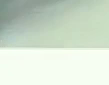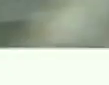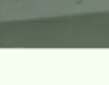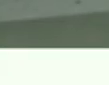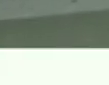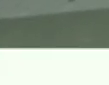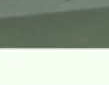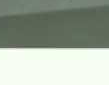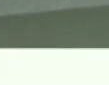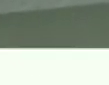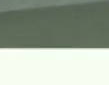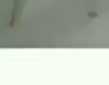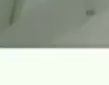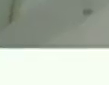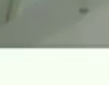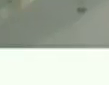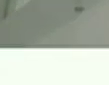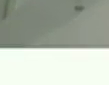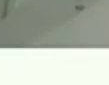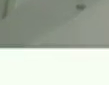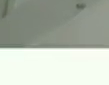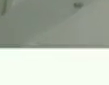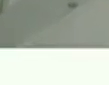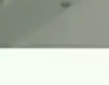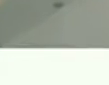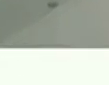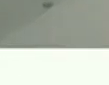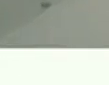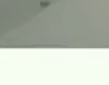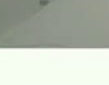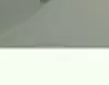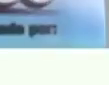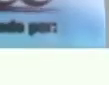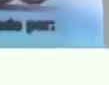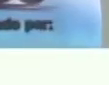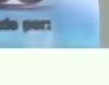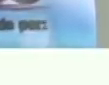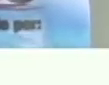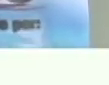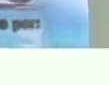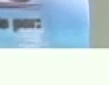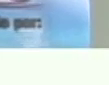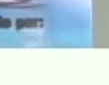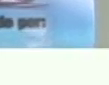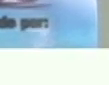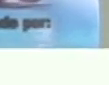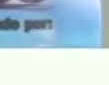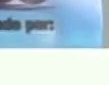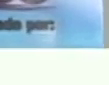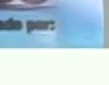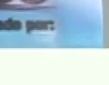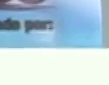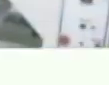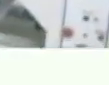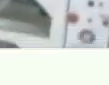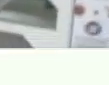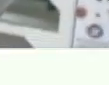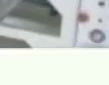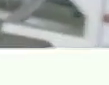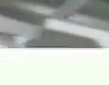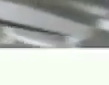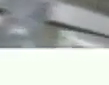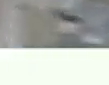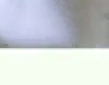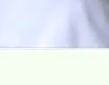presidente seguimos en producción aquí en carabobo no nos paramos les seguimos dando buenas noticias a nuestro gobierno a nuestro